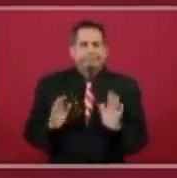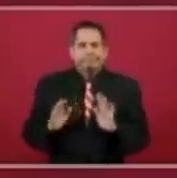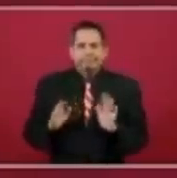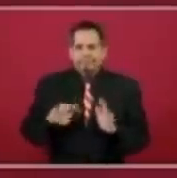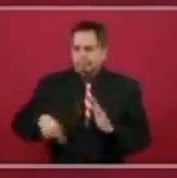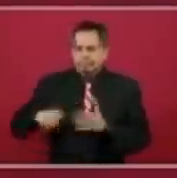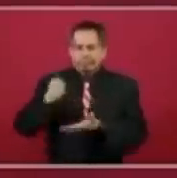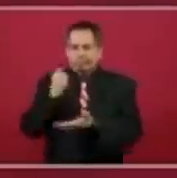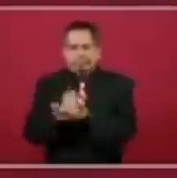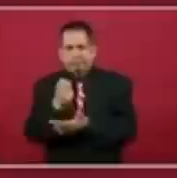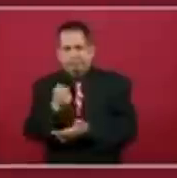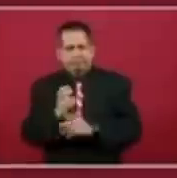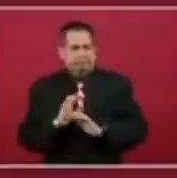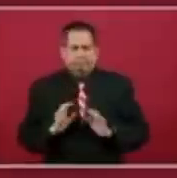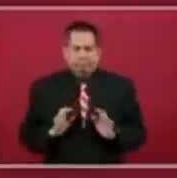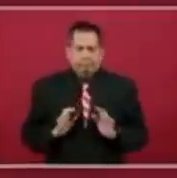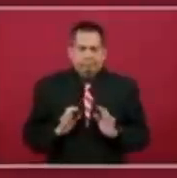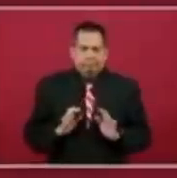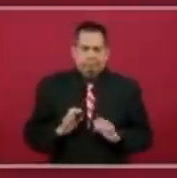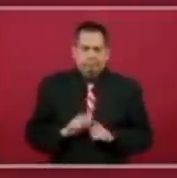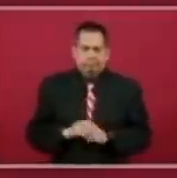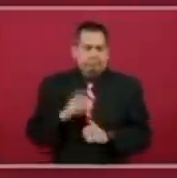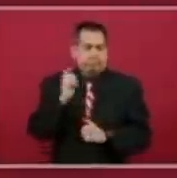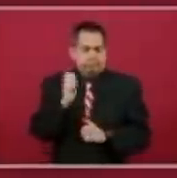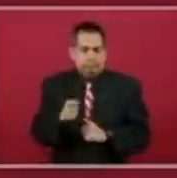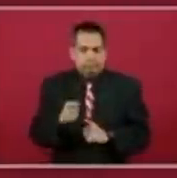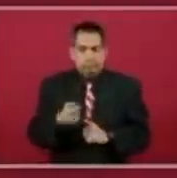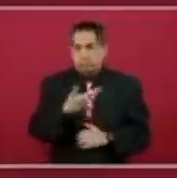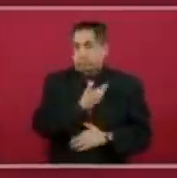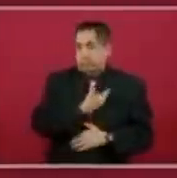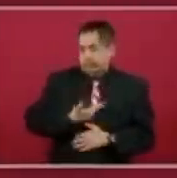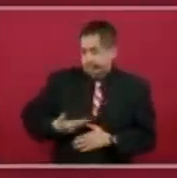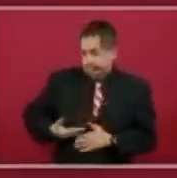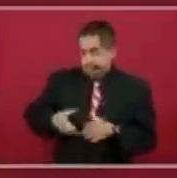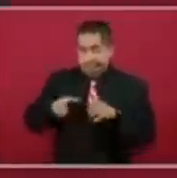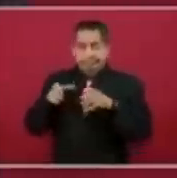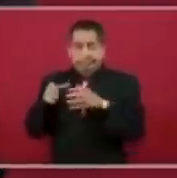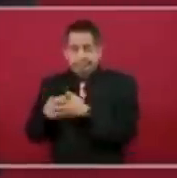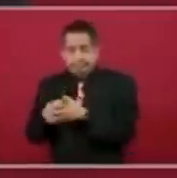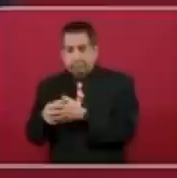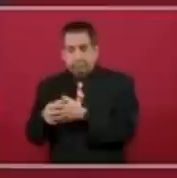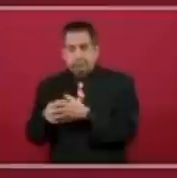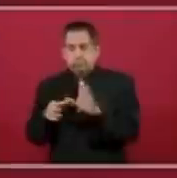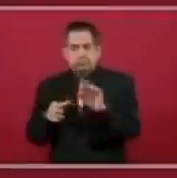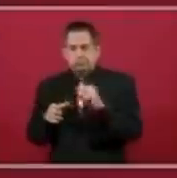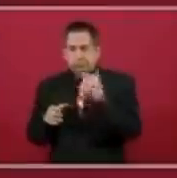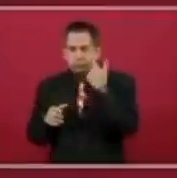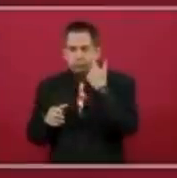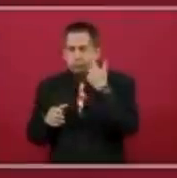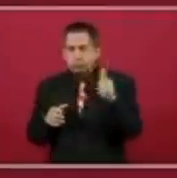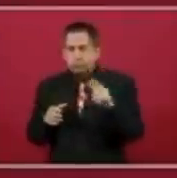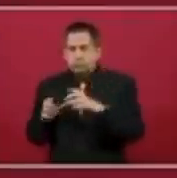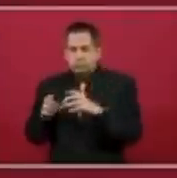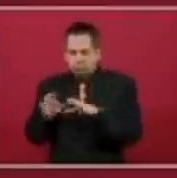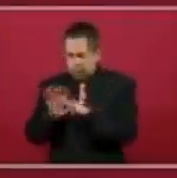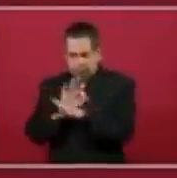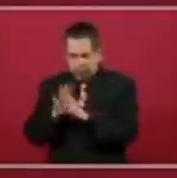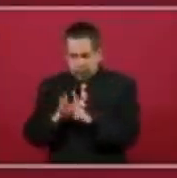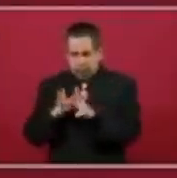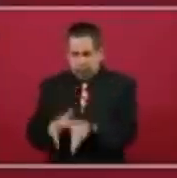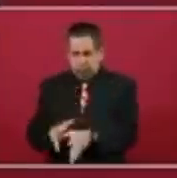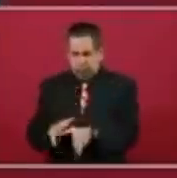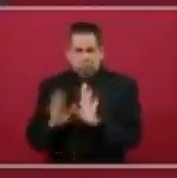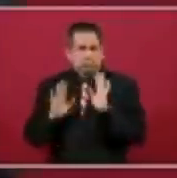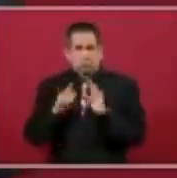aprobamos eso. Es decir, el Ejecutivo no queremos ninguna modificación en